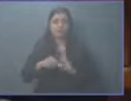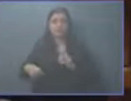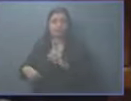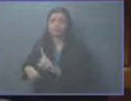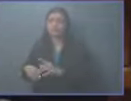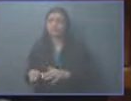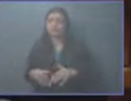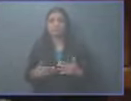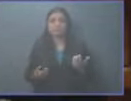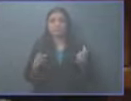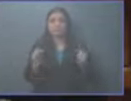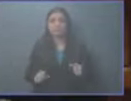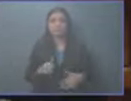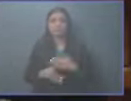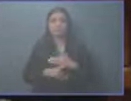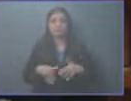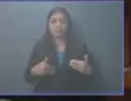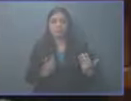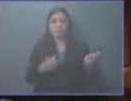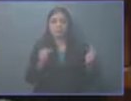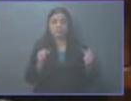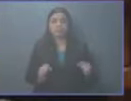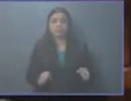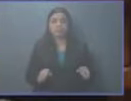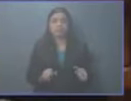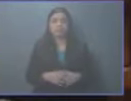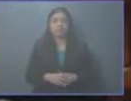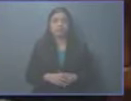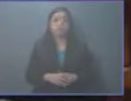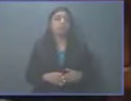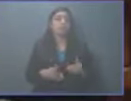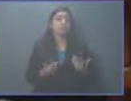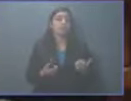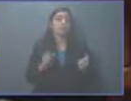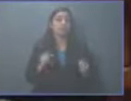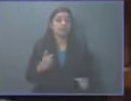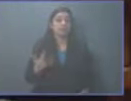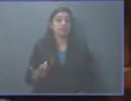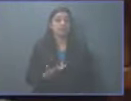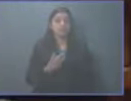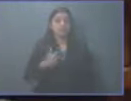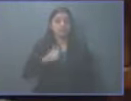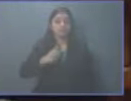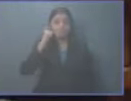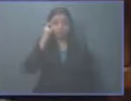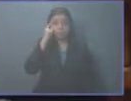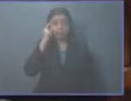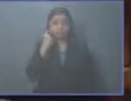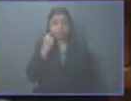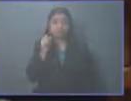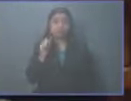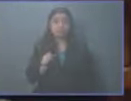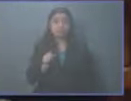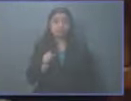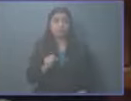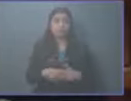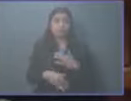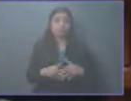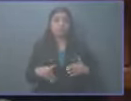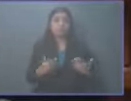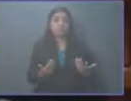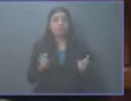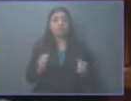En eso no hay ninguna duda. Lo que sí nos llama poderosamente la atención es